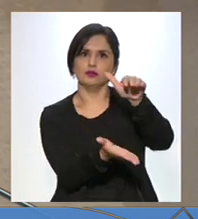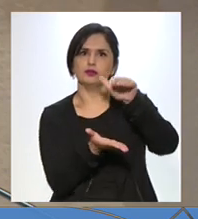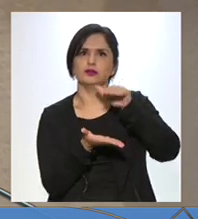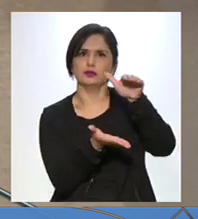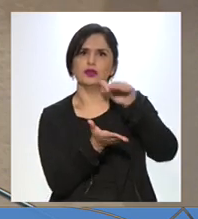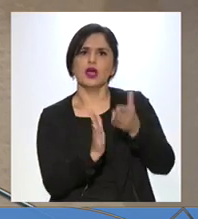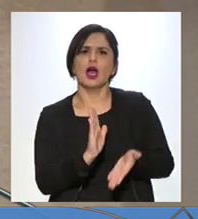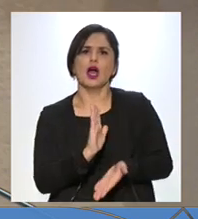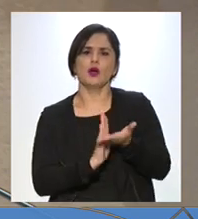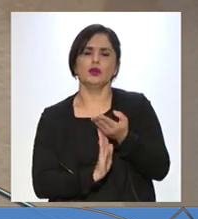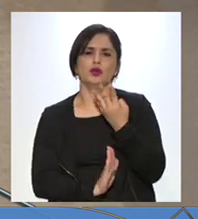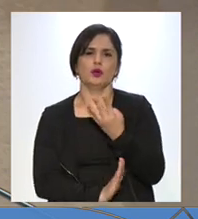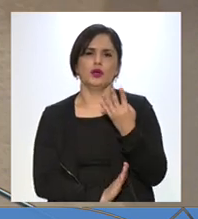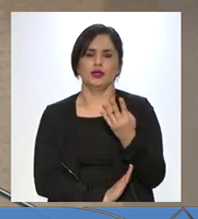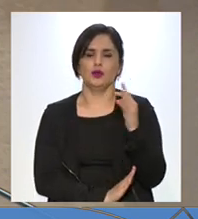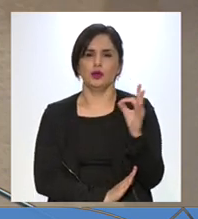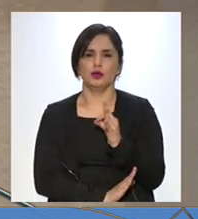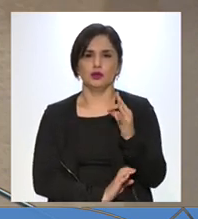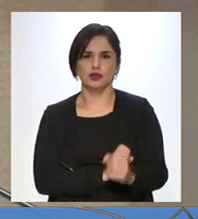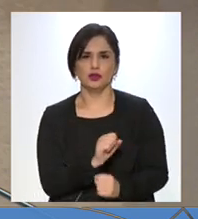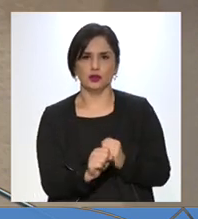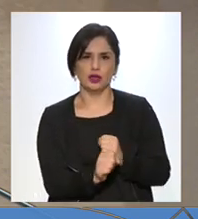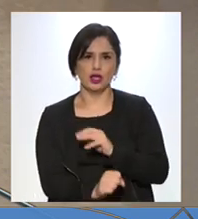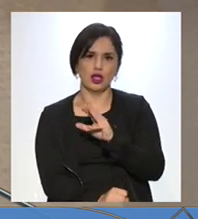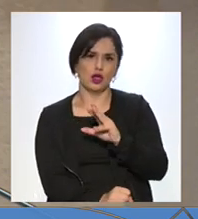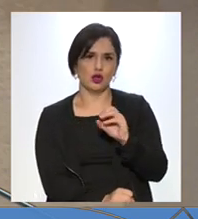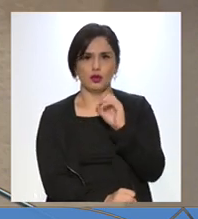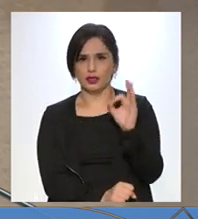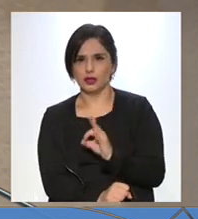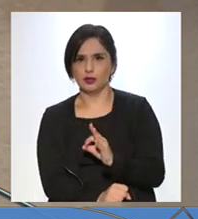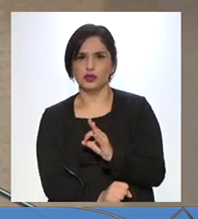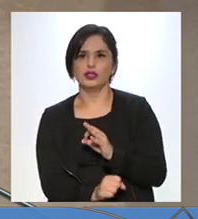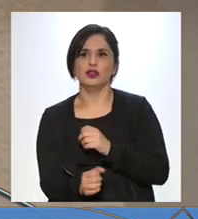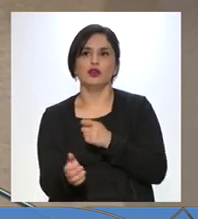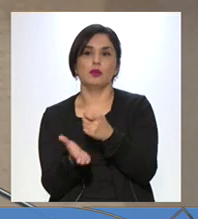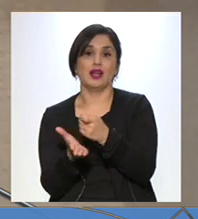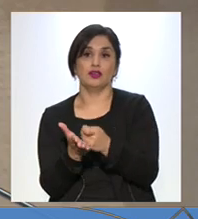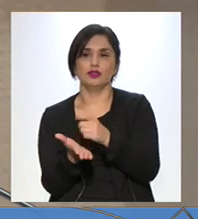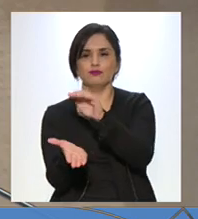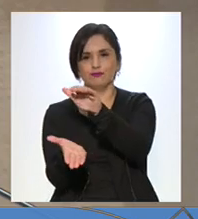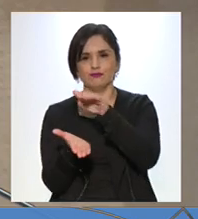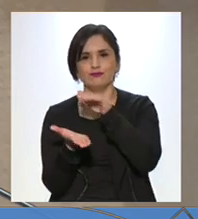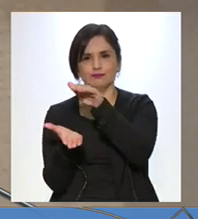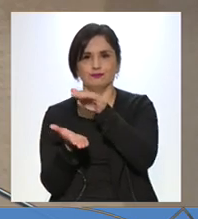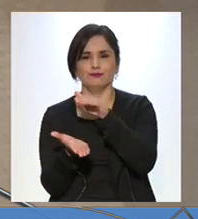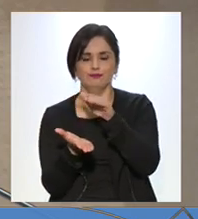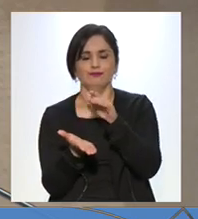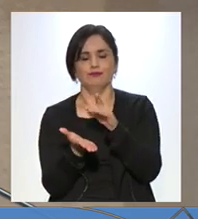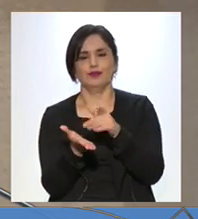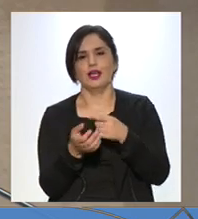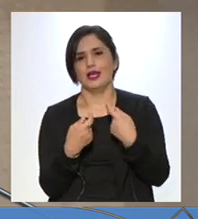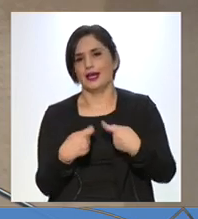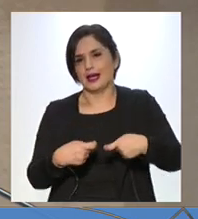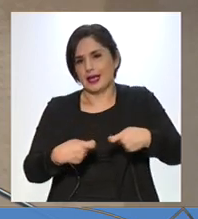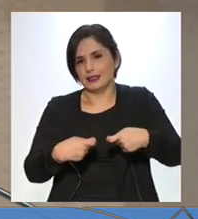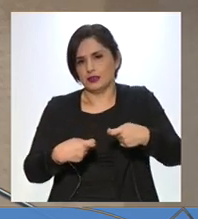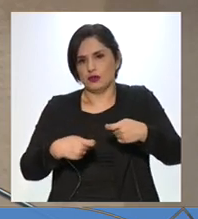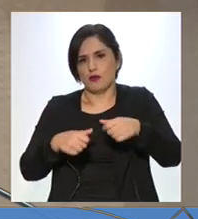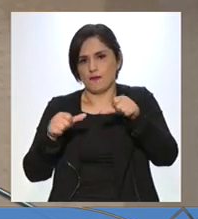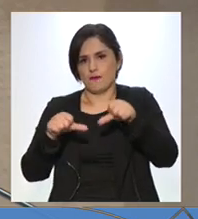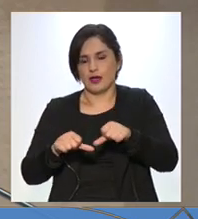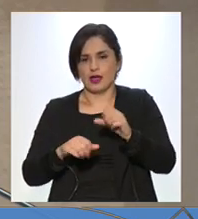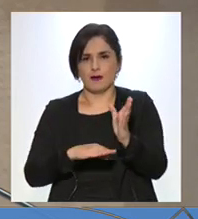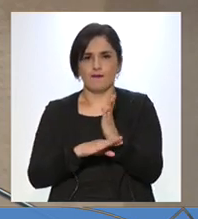cerca de 44% anual, 90% para las de bienes de consumo, reflejando el crecimiento del gasto y una baja base de